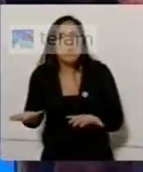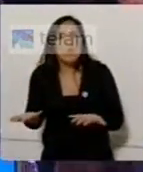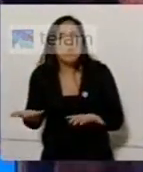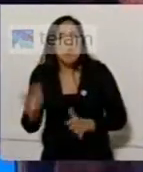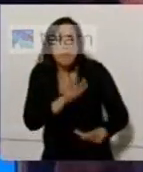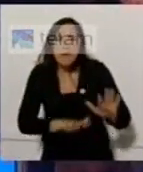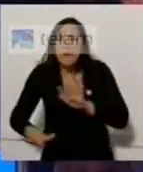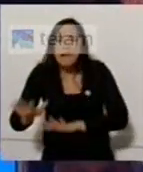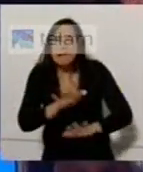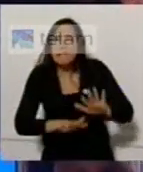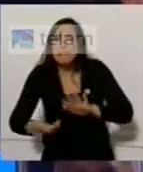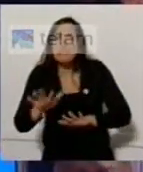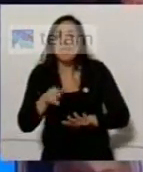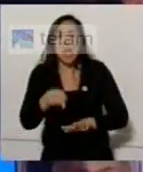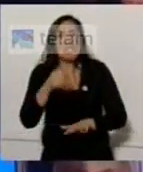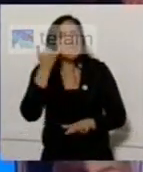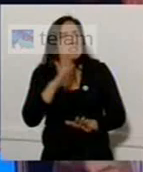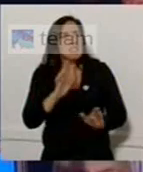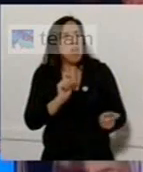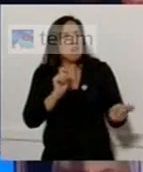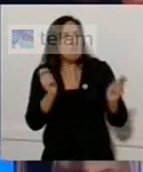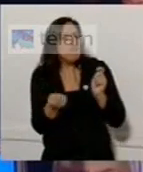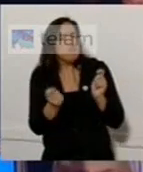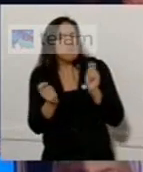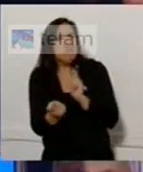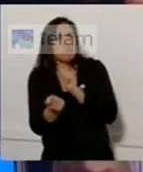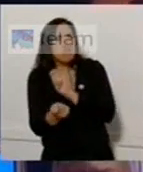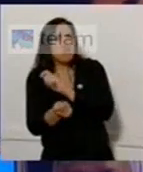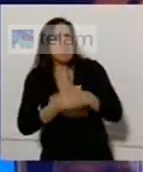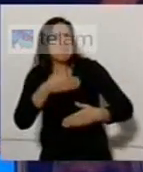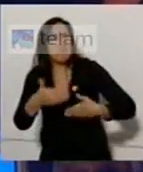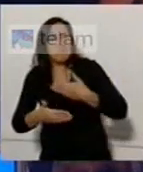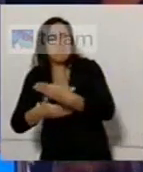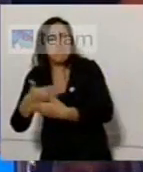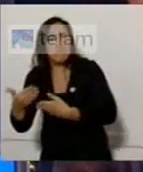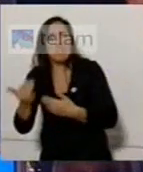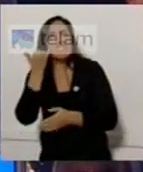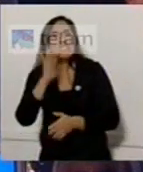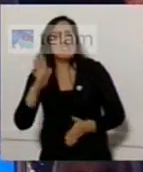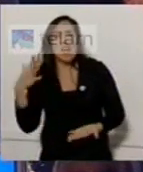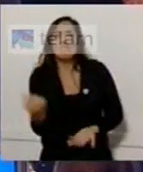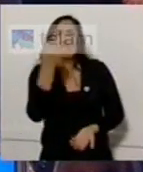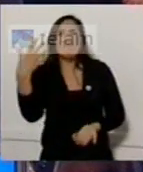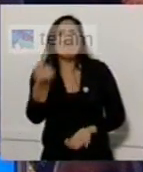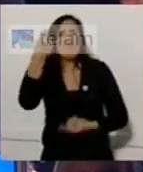para que estas grandes transformaciones, que estas grandes conquistas,